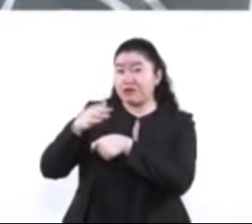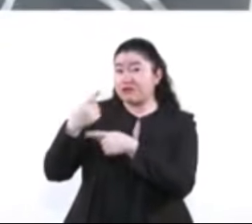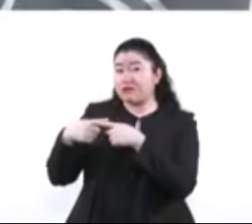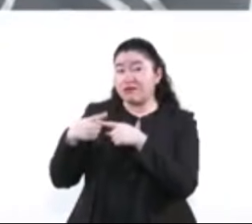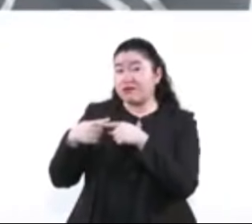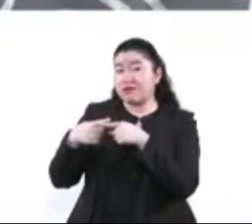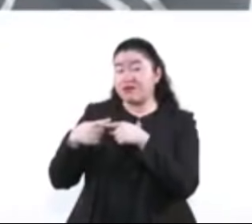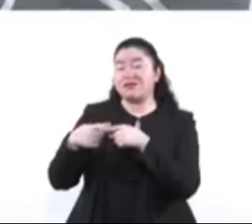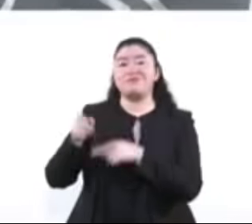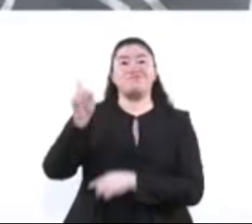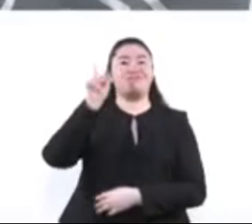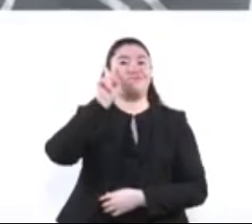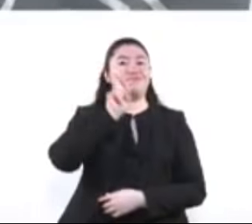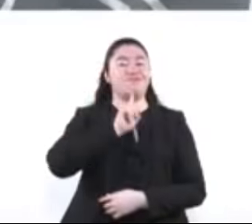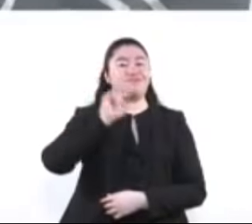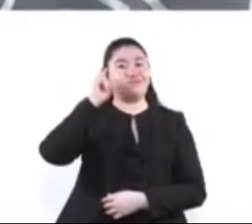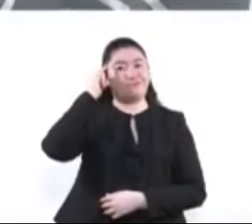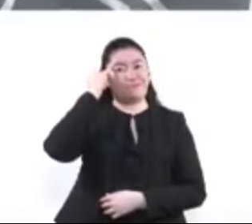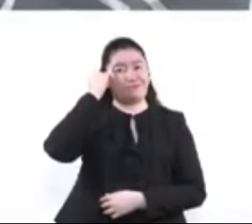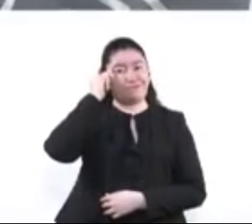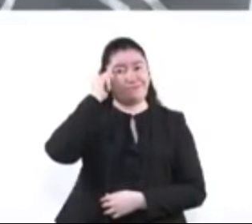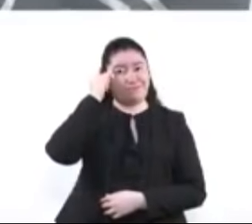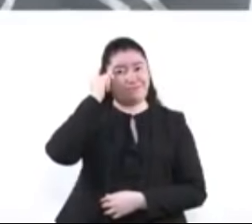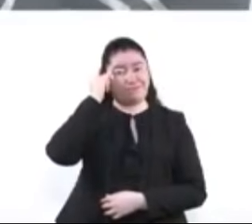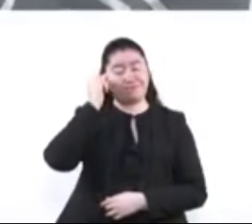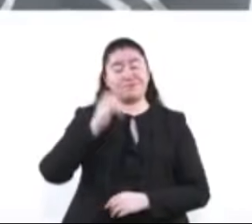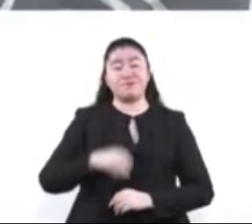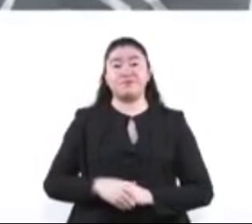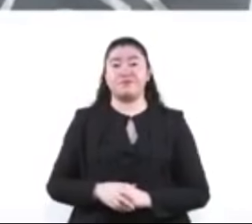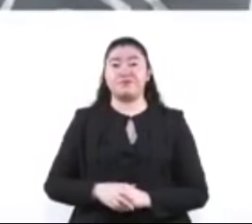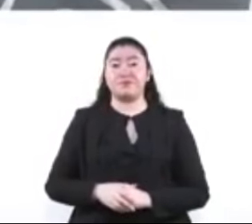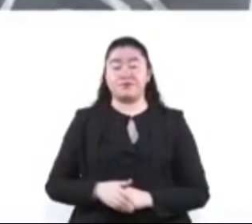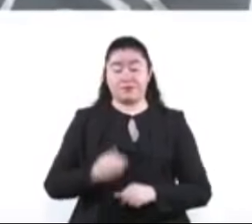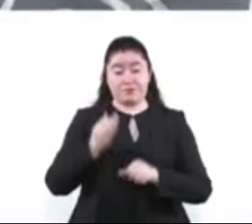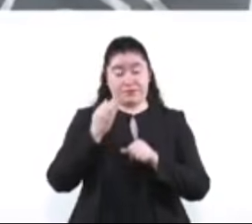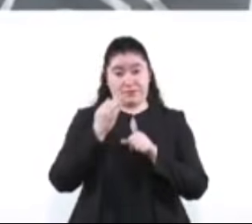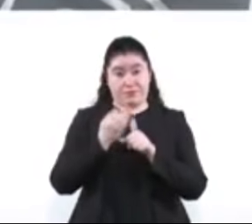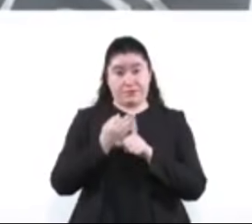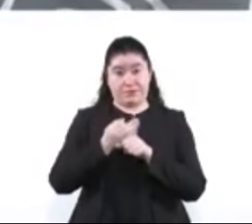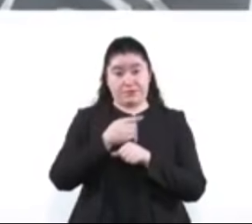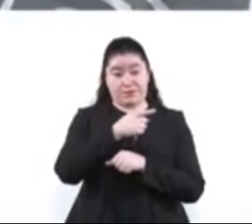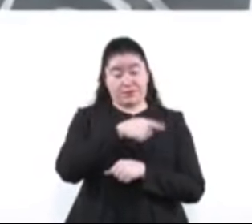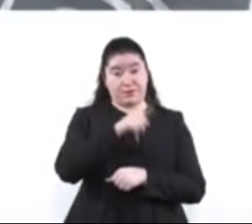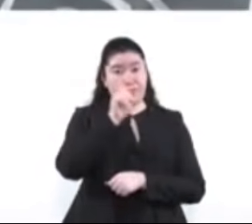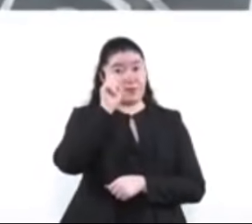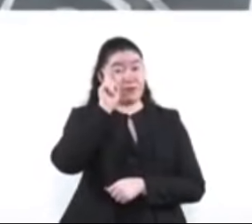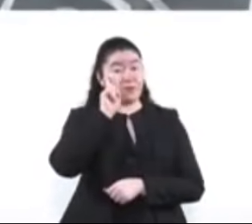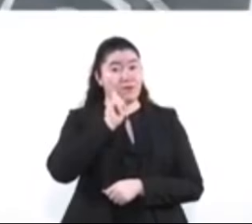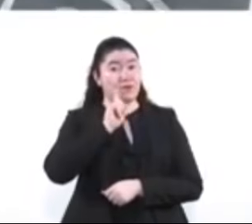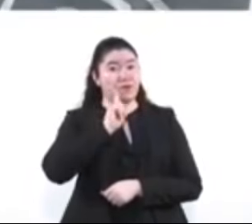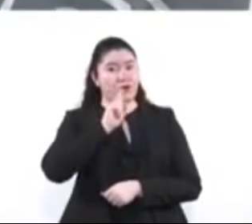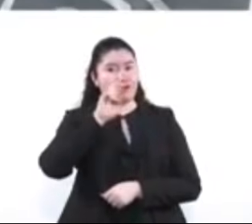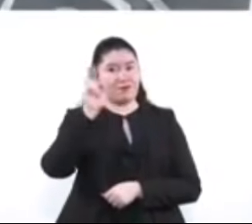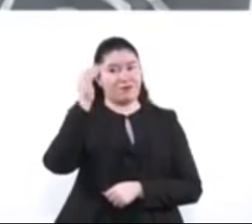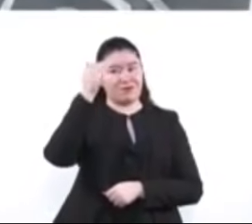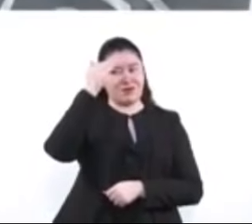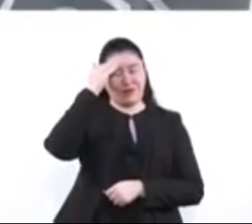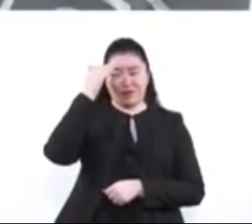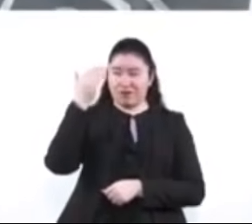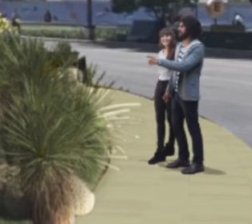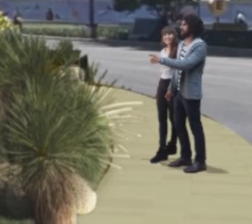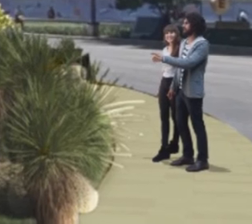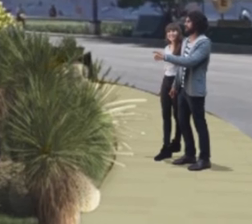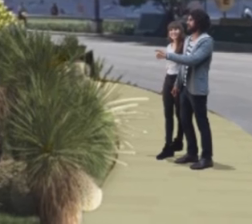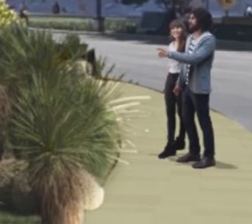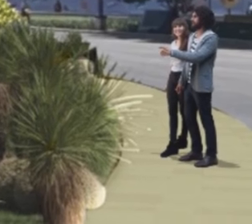mujeres indígenas. Sheinbaum Pardo expuso que la obra fue encontrada el 1 de enero de 2021 en la comunidad de Hidalgo,